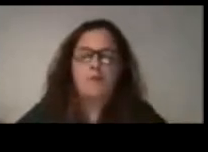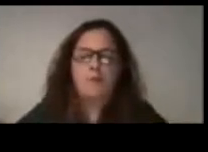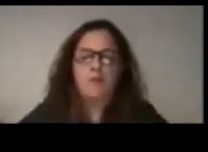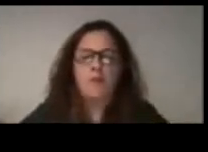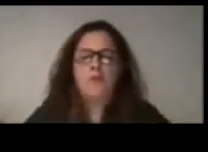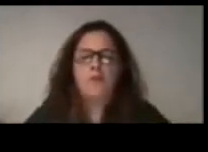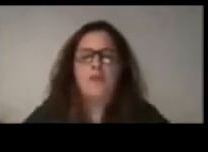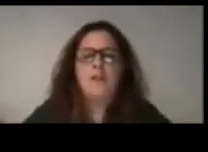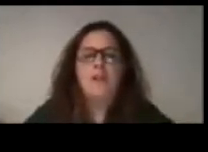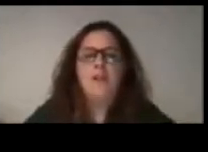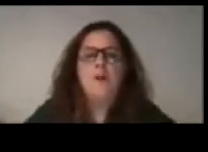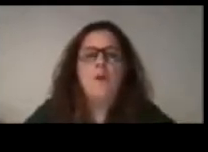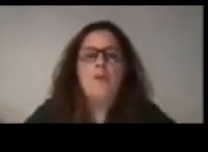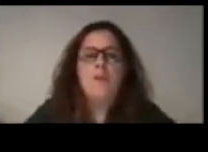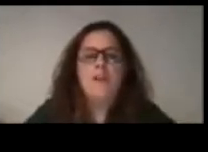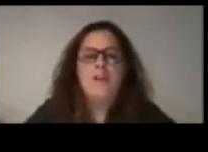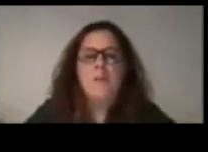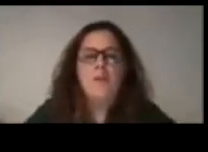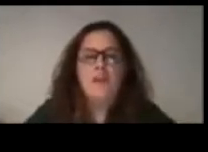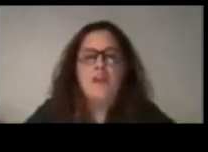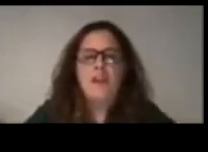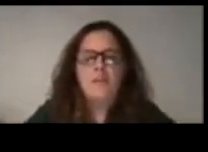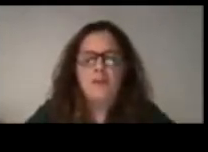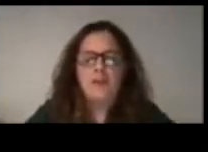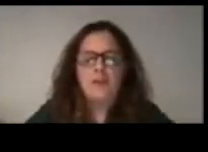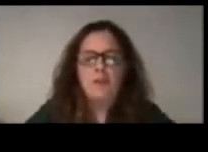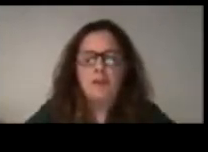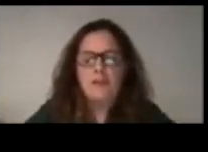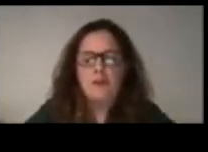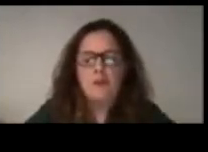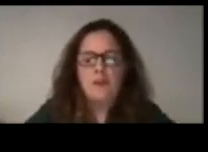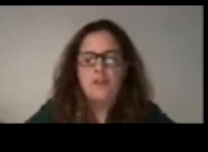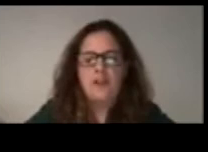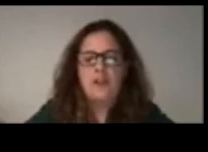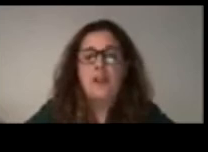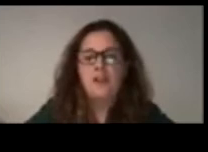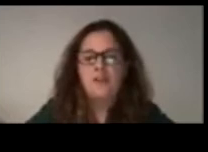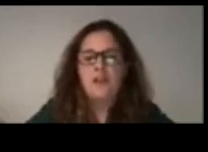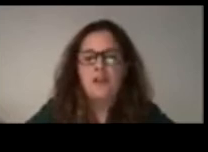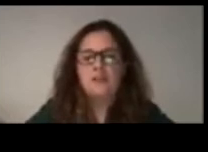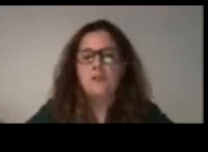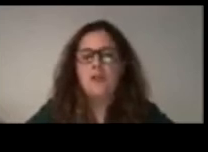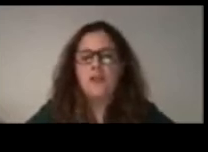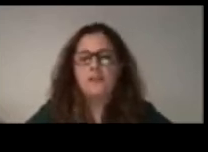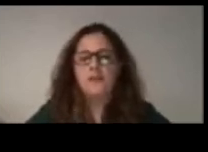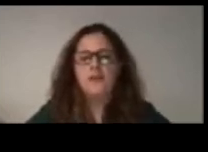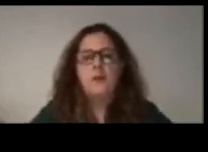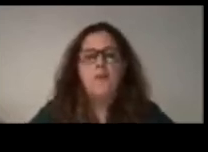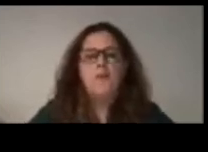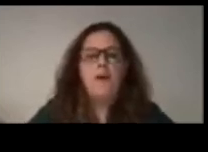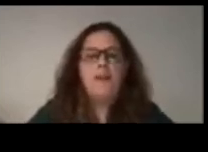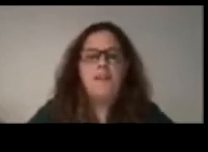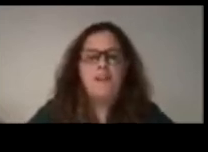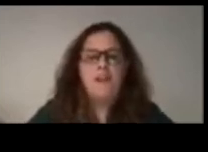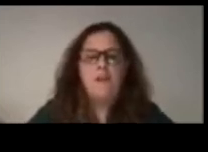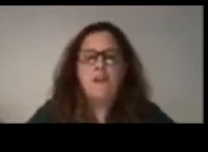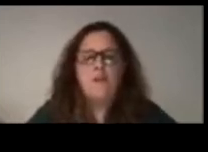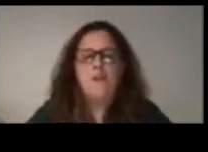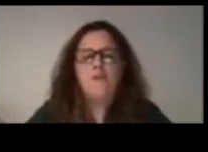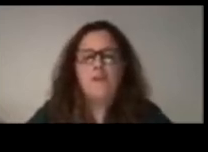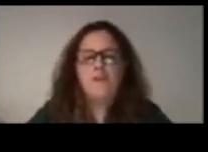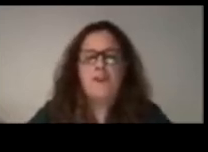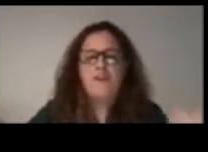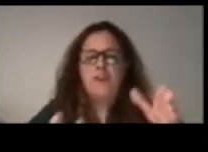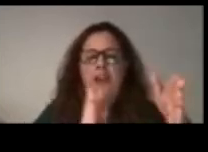de información más bien, cuando ingresamos aquí en la presentación van a tener ustedes el link de acceso directo, van a tener lo que